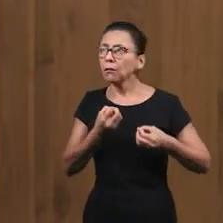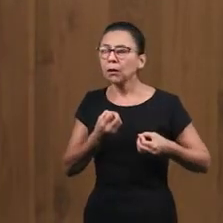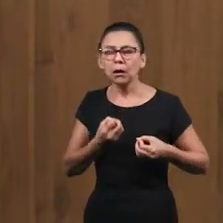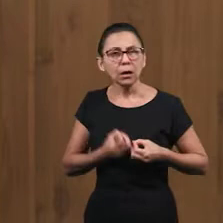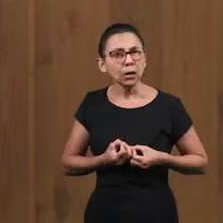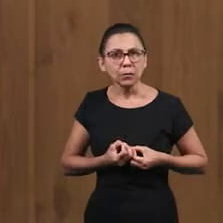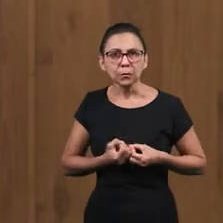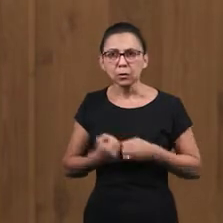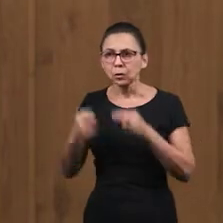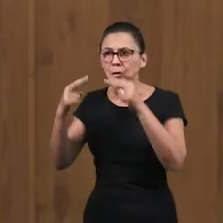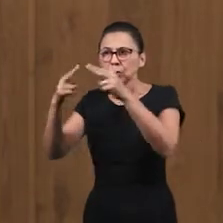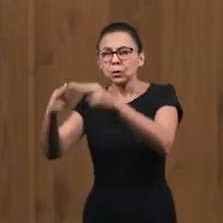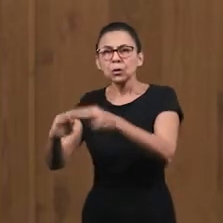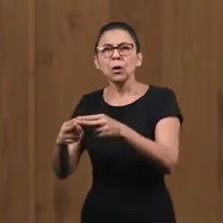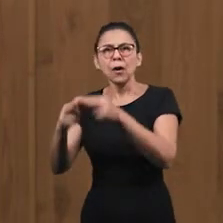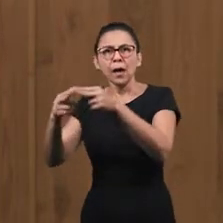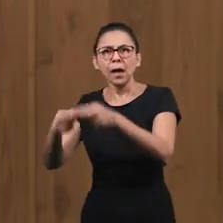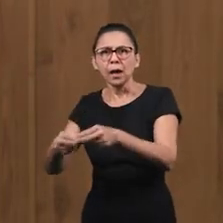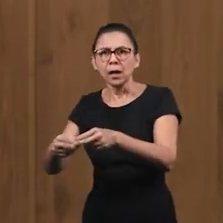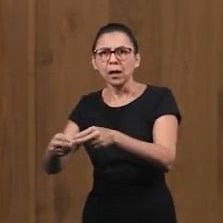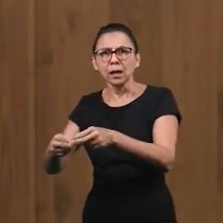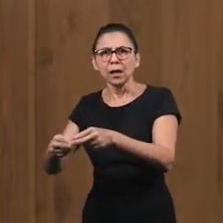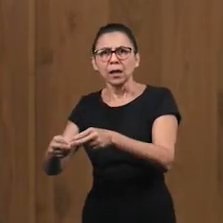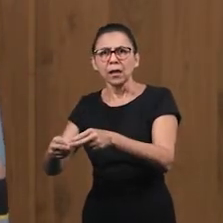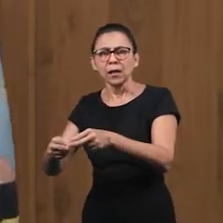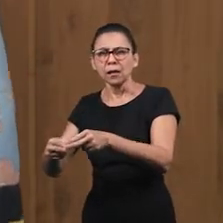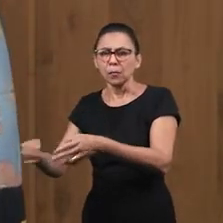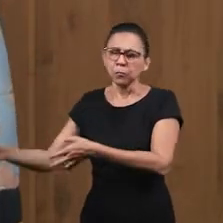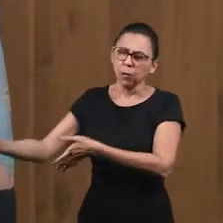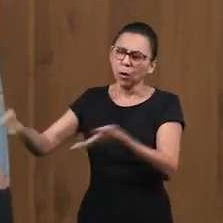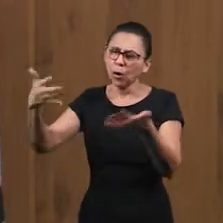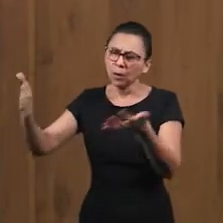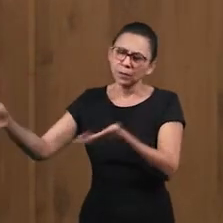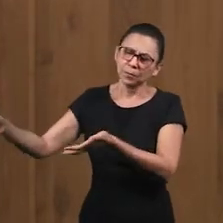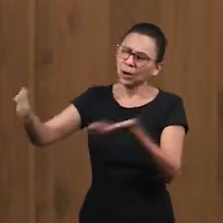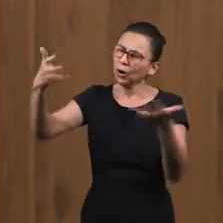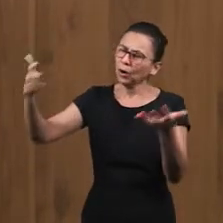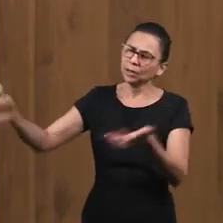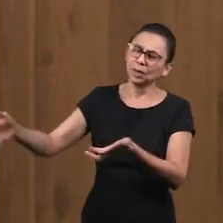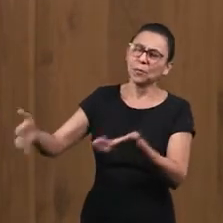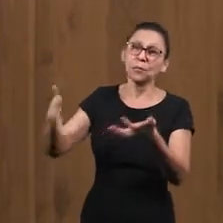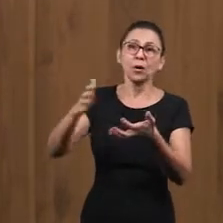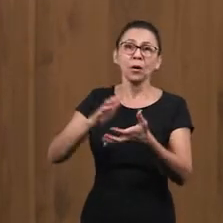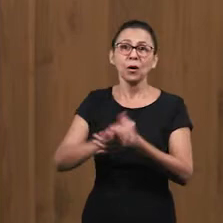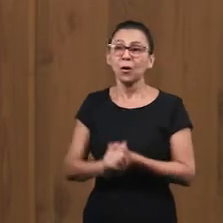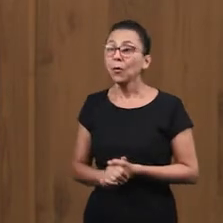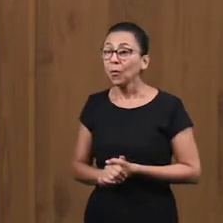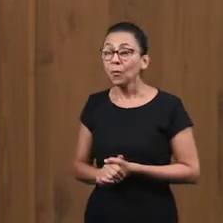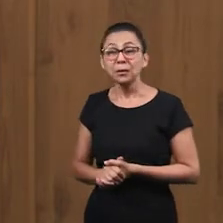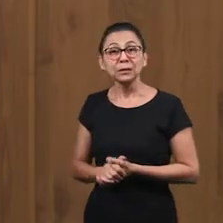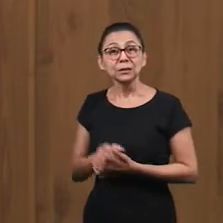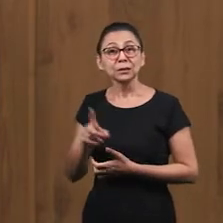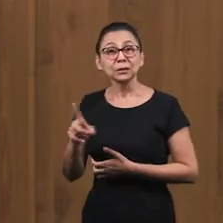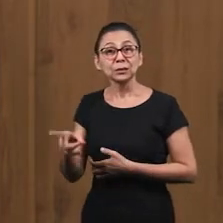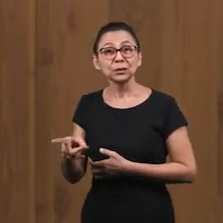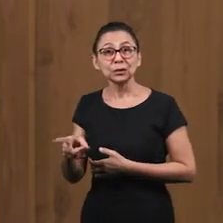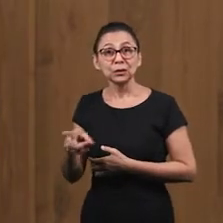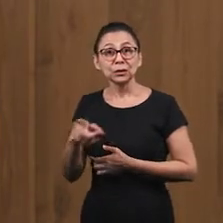meter dentro del arca a todos esos animales? Imagínense, las cebras, el elefante, las